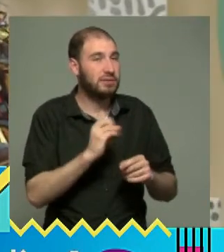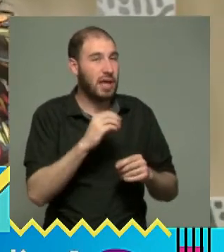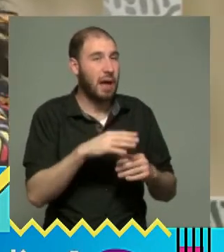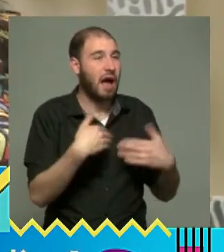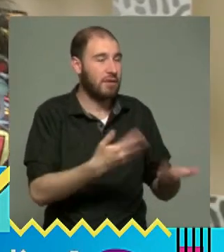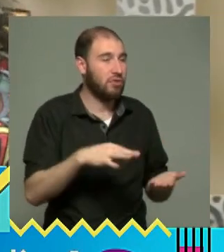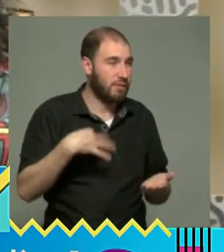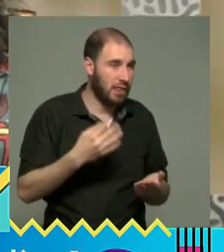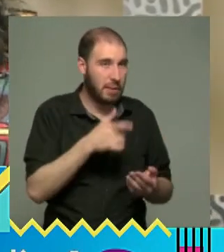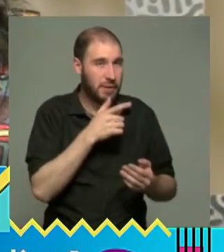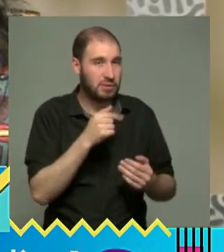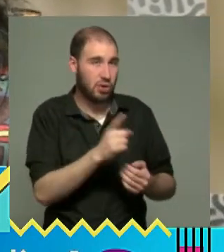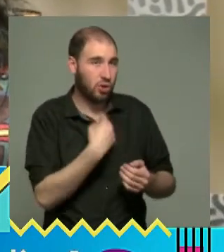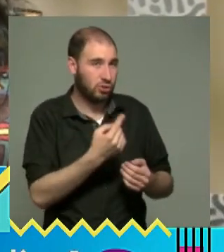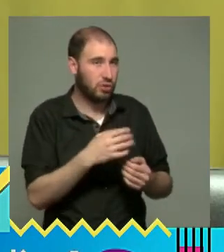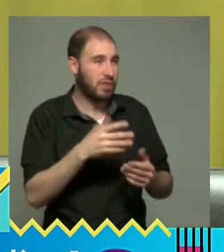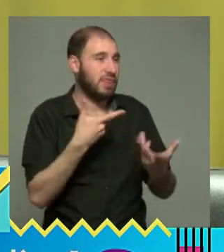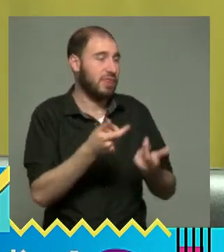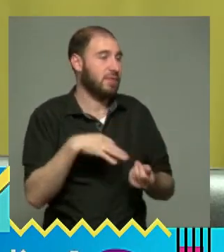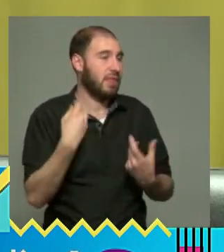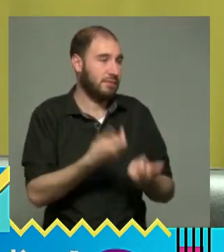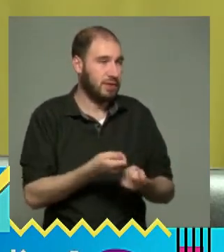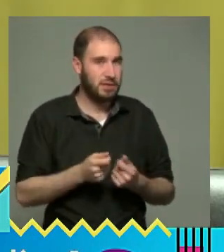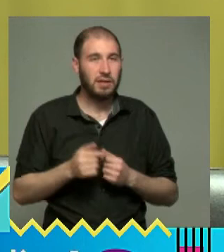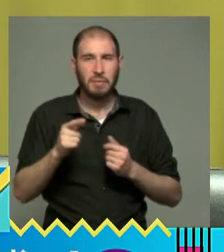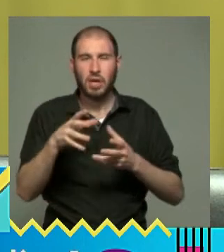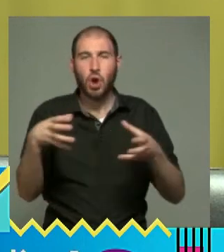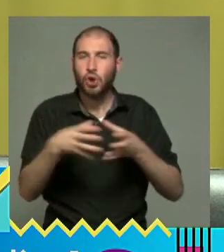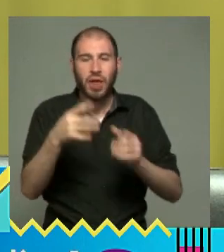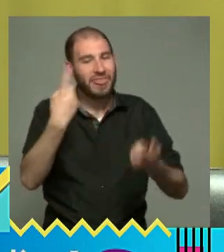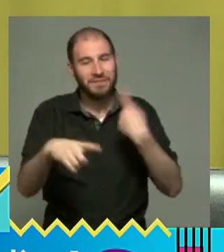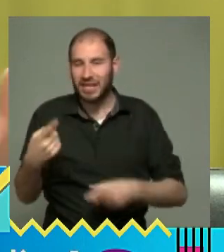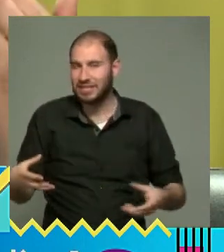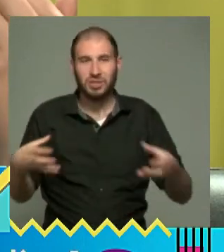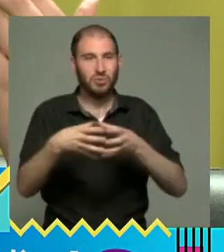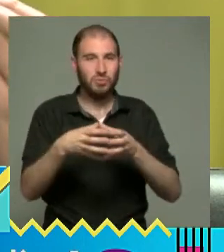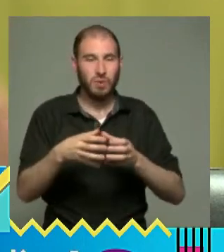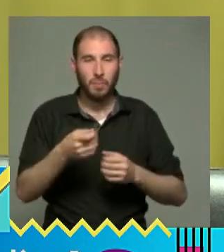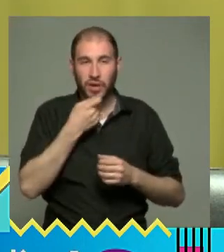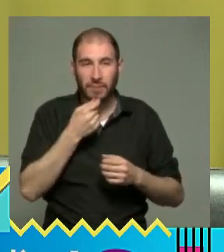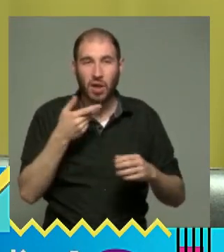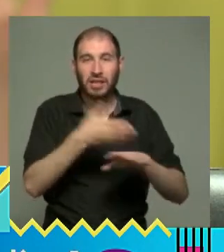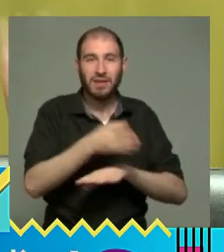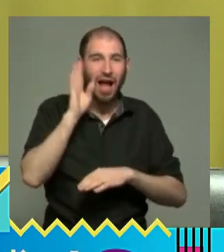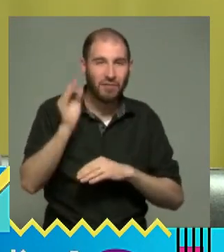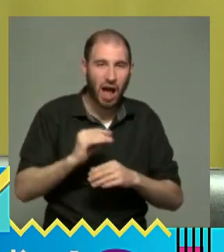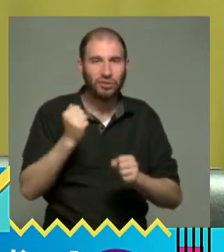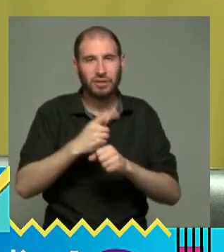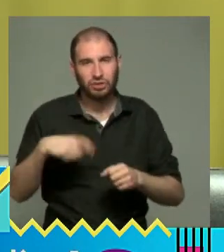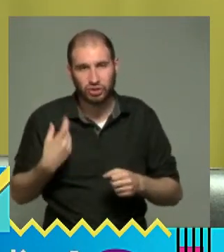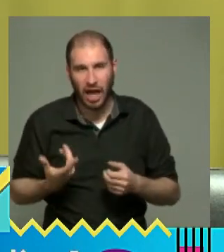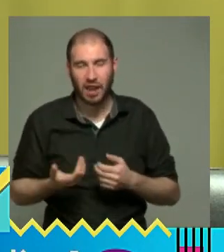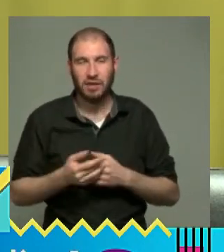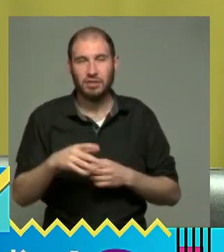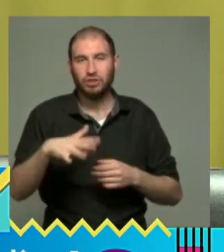pro vida, porque cuando me es parece que un nosotros abordaje, somos los que estamos cuando tiene que defendiendo ser un la vida. abordaje interdisciplinario, cuando tienen que intervenir abogados, trabajadores